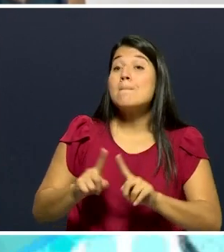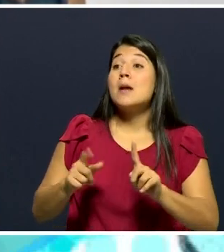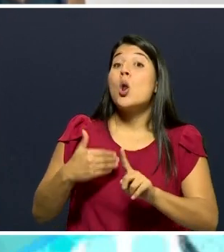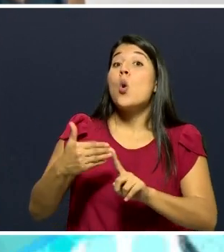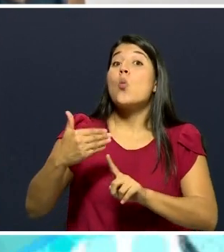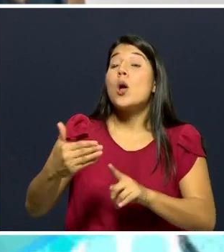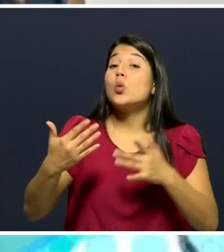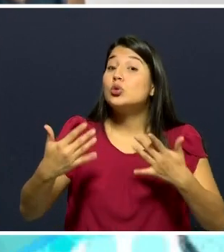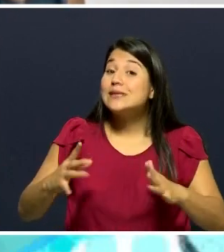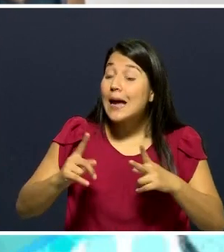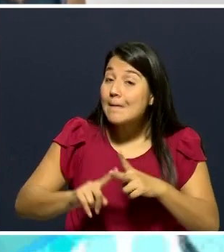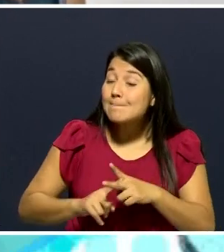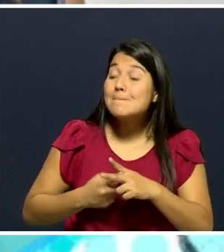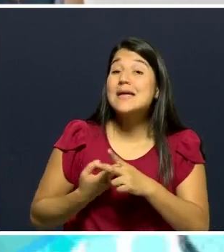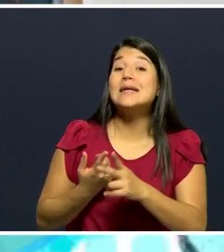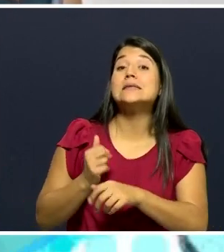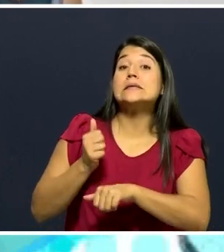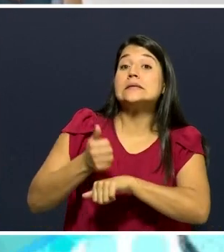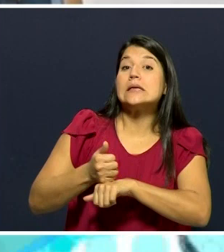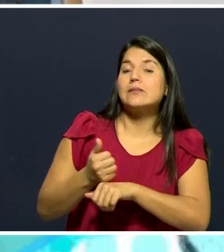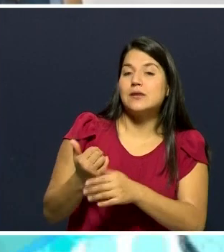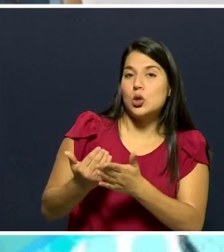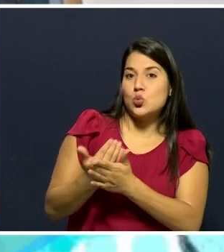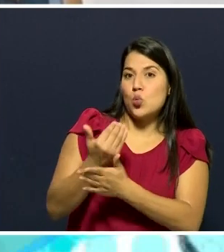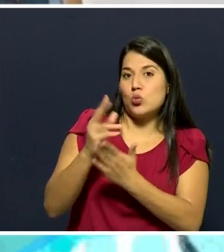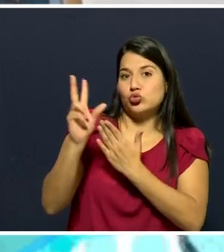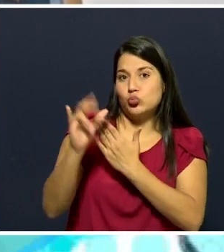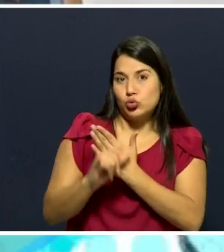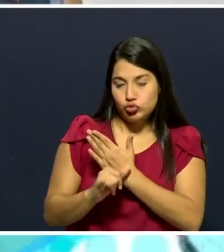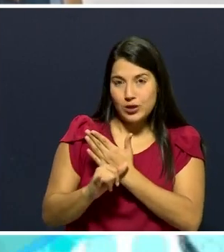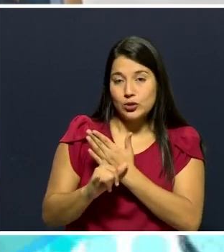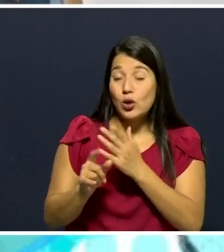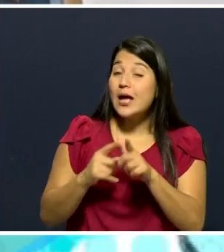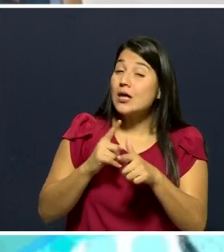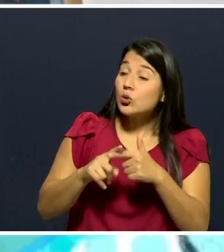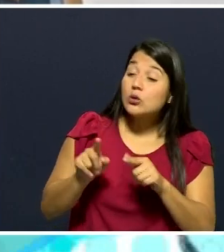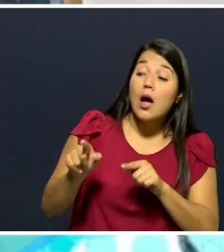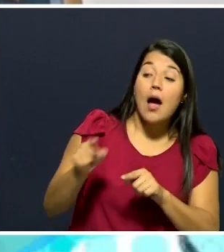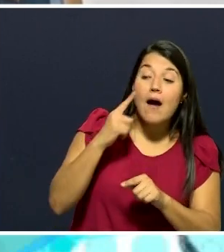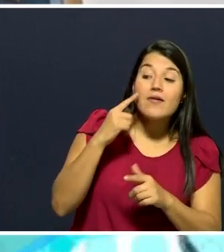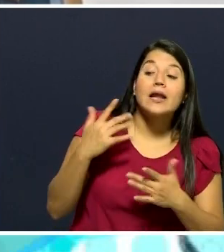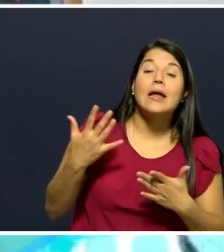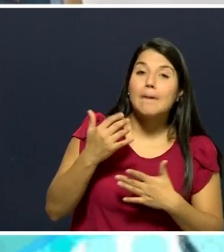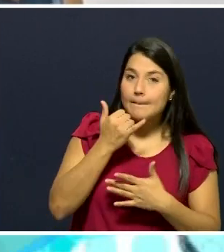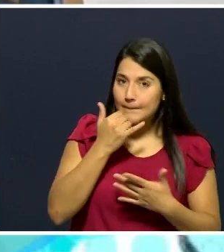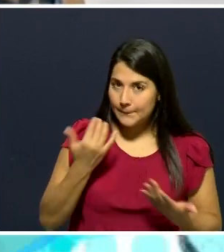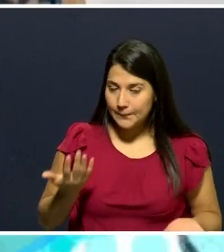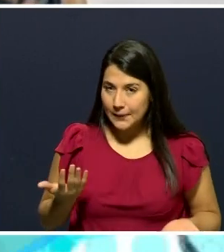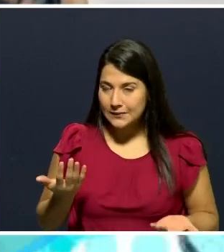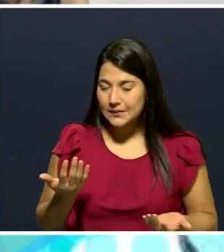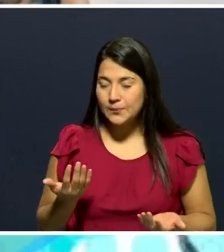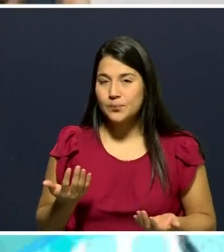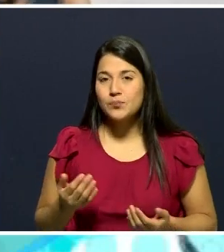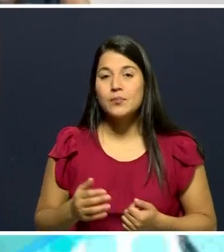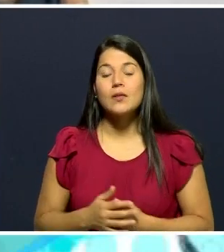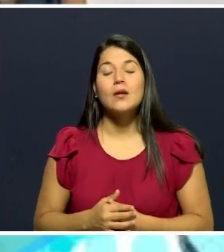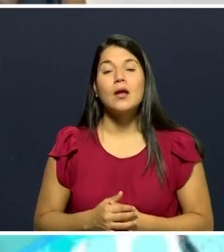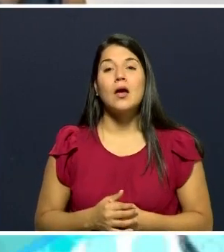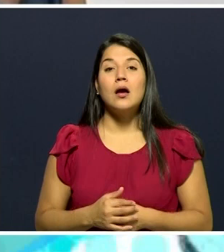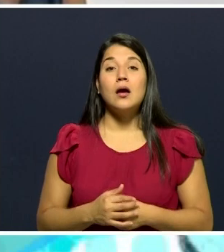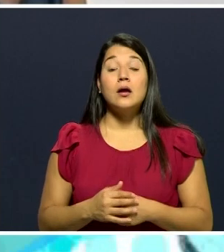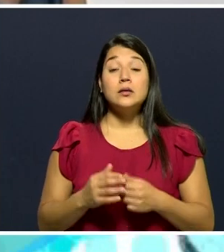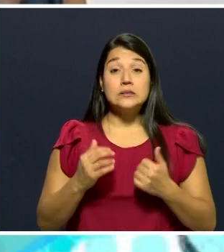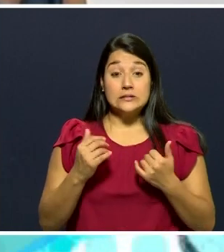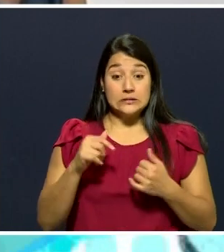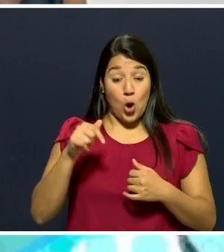en nuevos textos, es ahí cuando aparecerá el diablo en los detalles, como decimos. Lo que es cierto es que